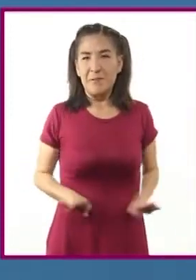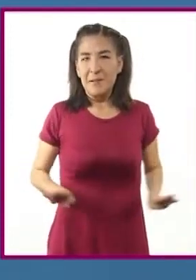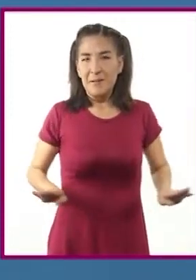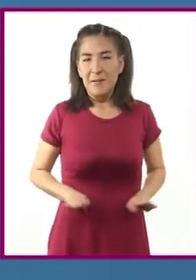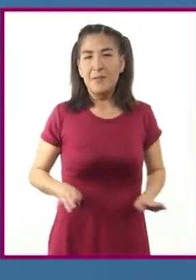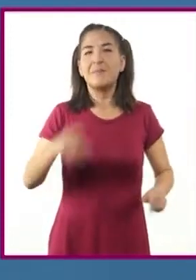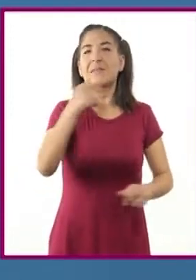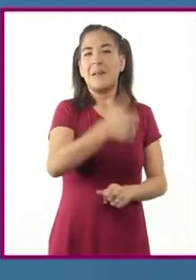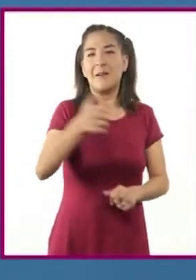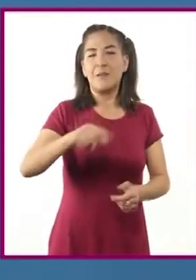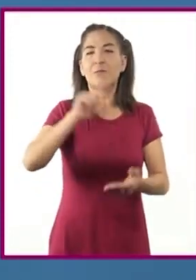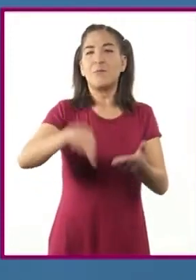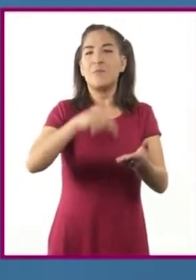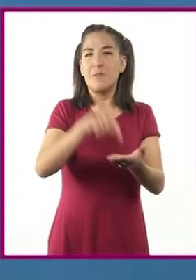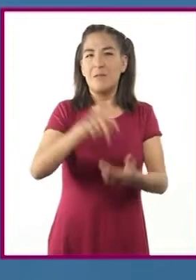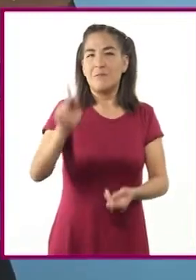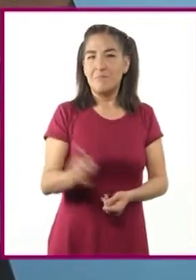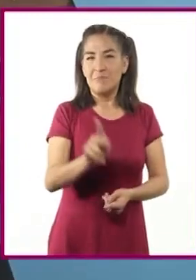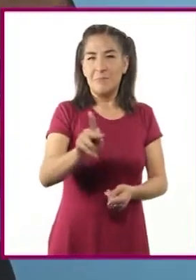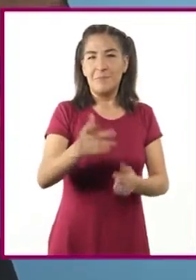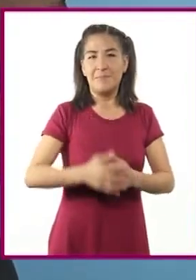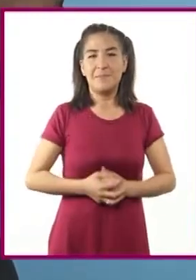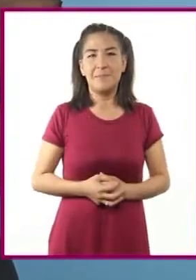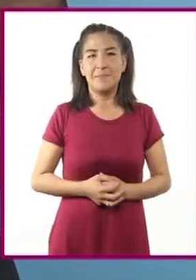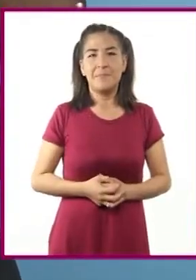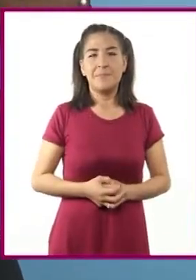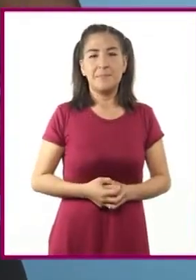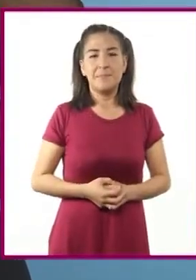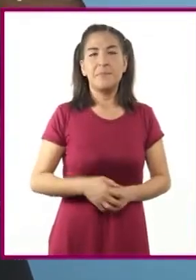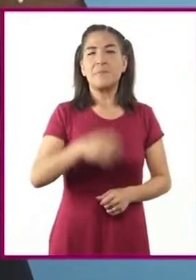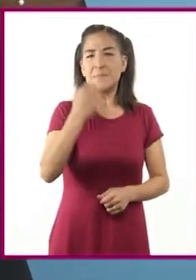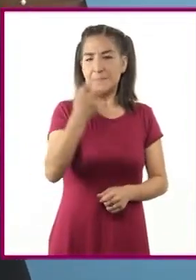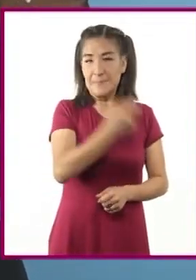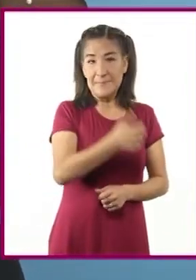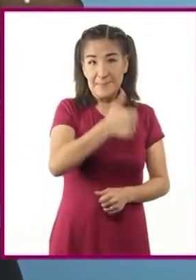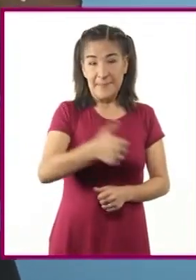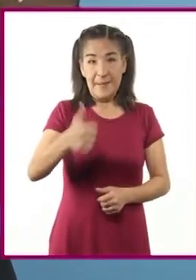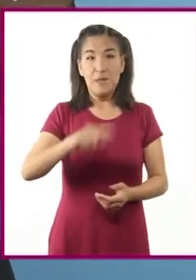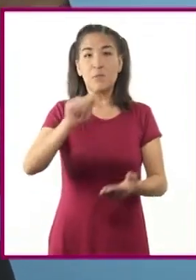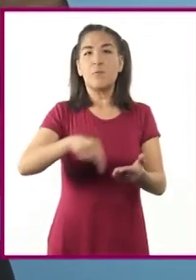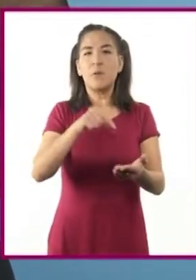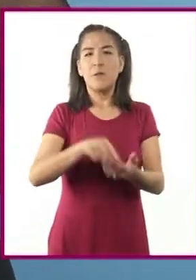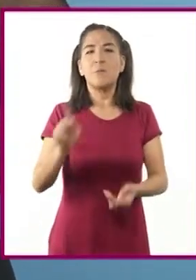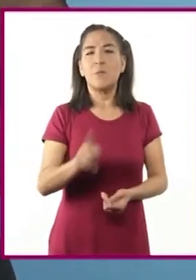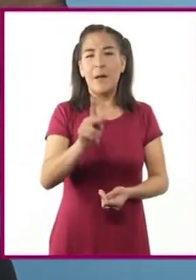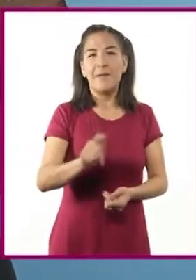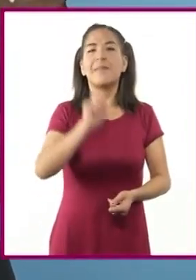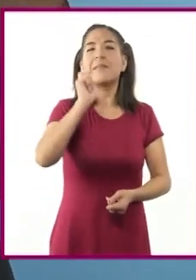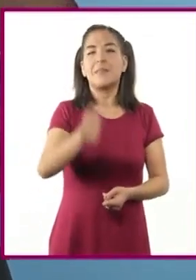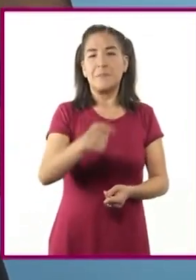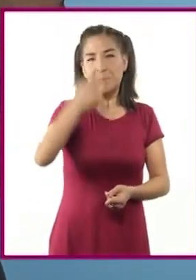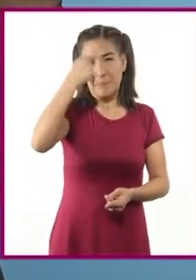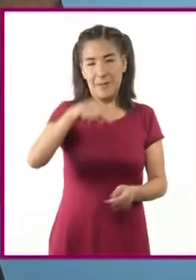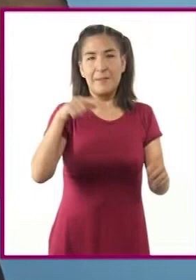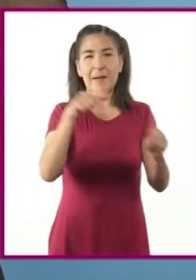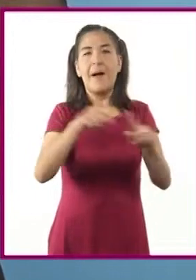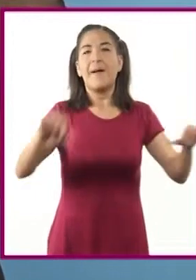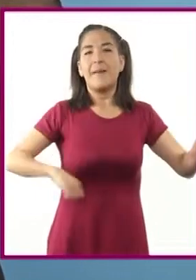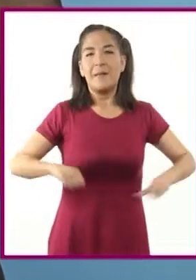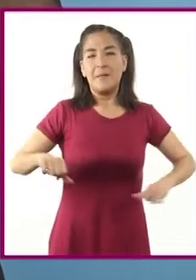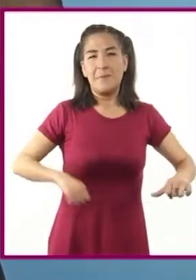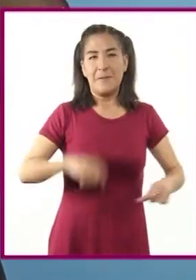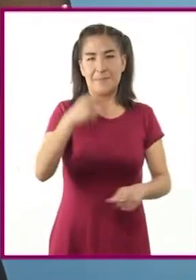tienen los espacios rurales? Los espacios rurales son aquellos espacios dedicados a las